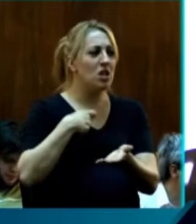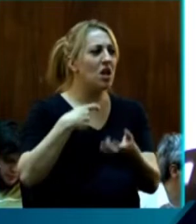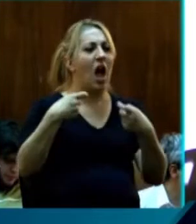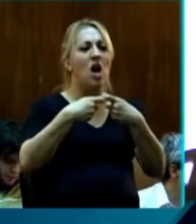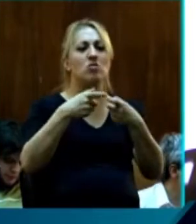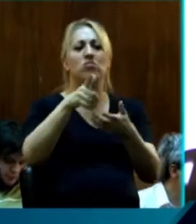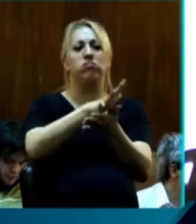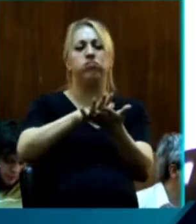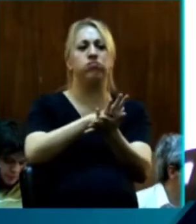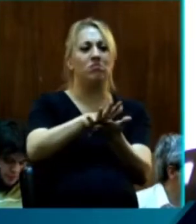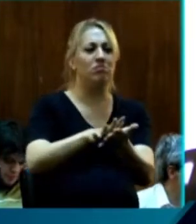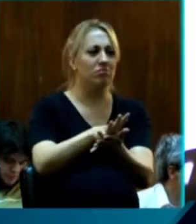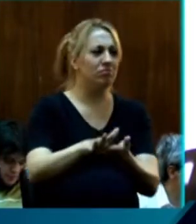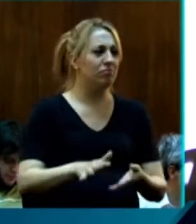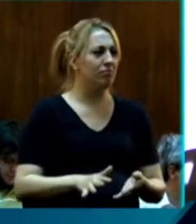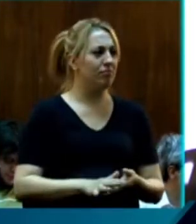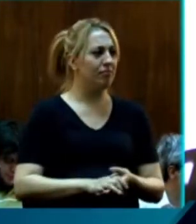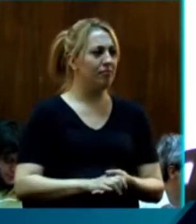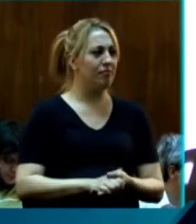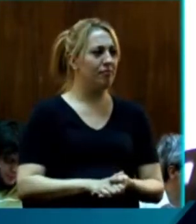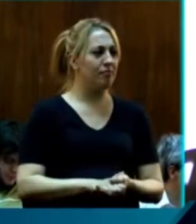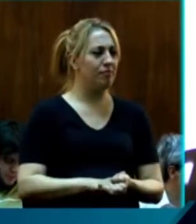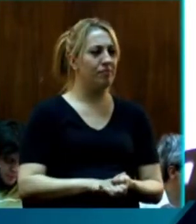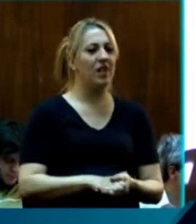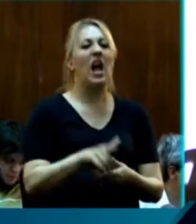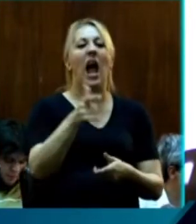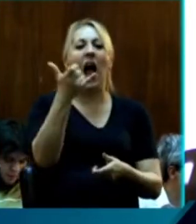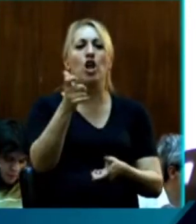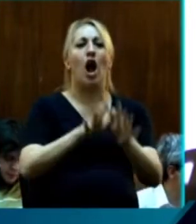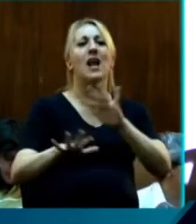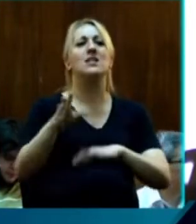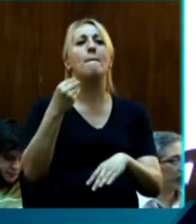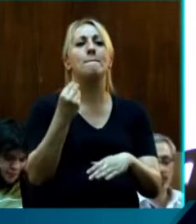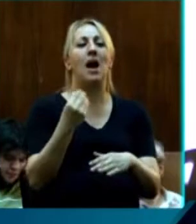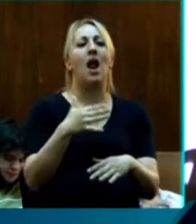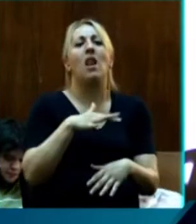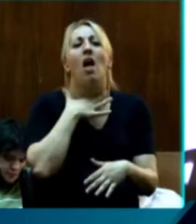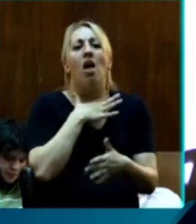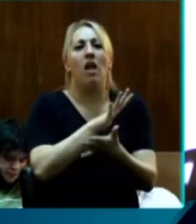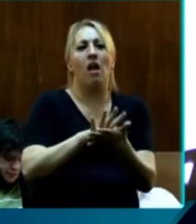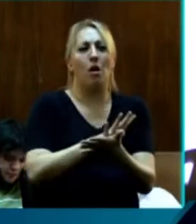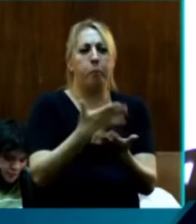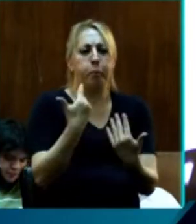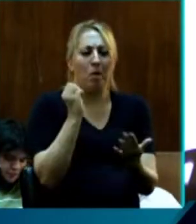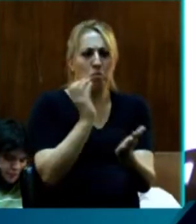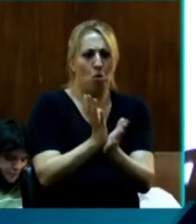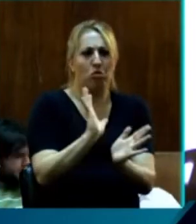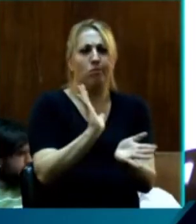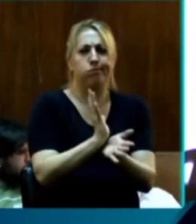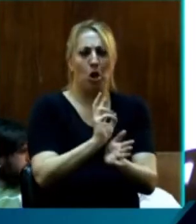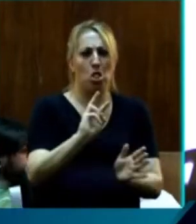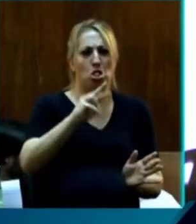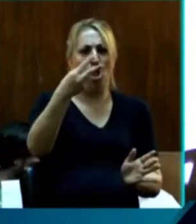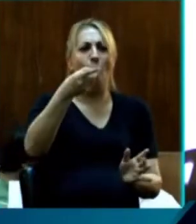asociación ilícita. Está organizada para delinquir. Se le pueden poner multas que duplican la multa original porque es